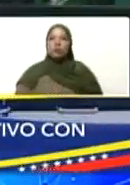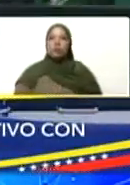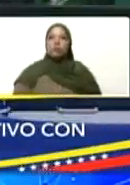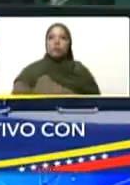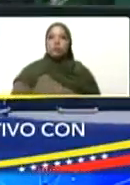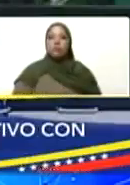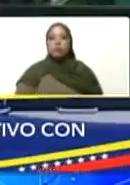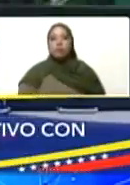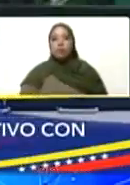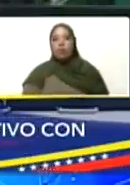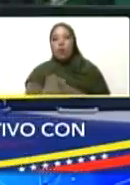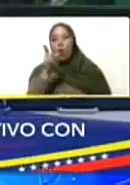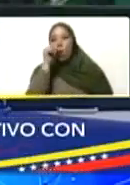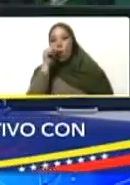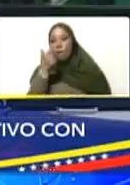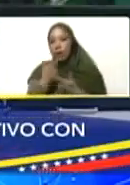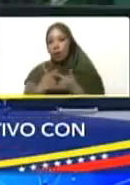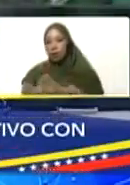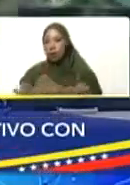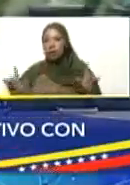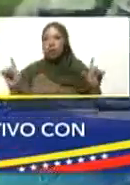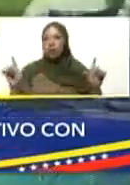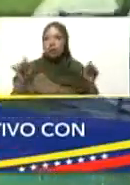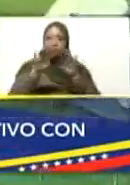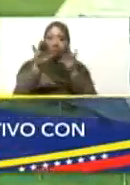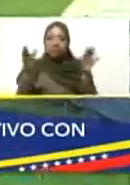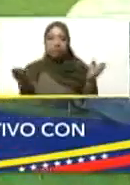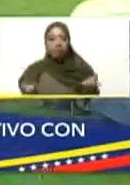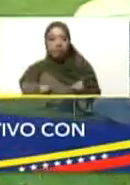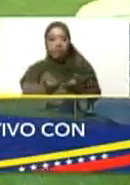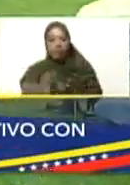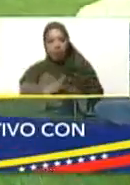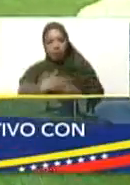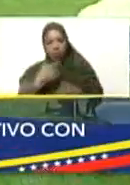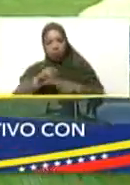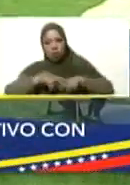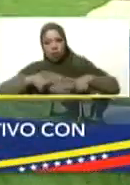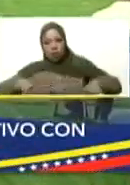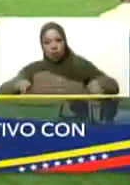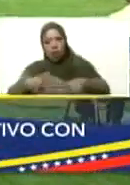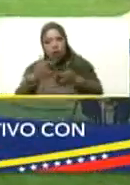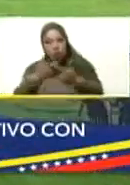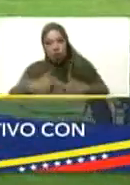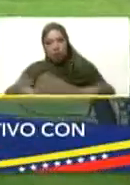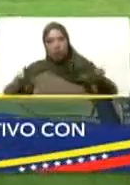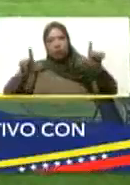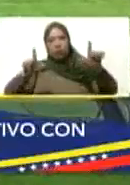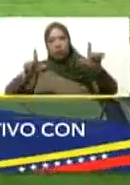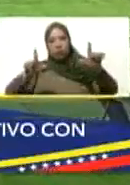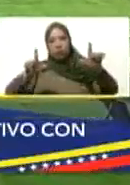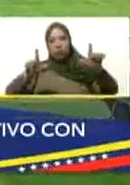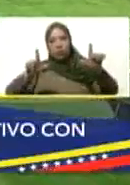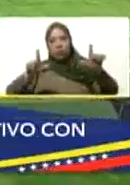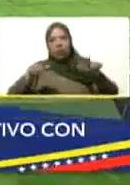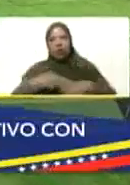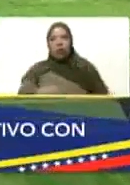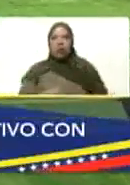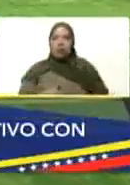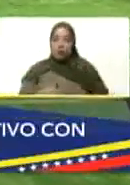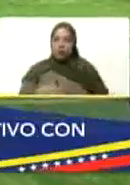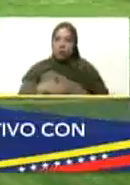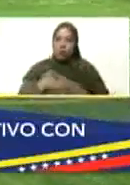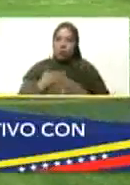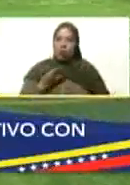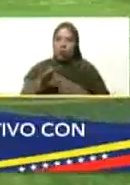Tierra y hombres libres. Sí se puede ser libre y andar por el camino con